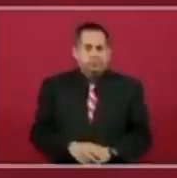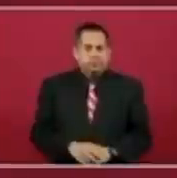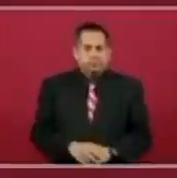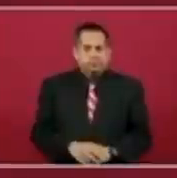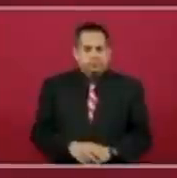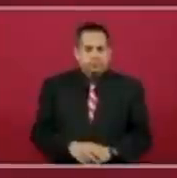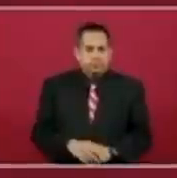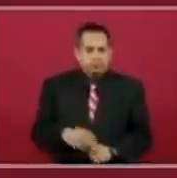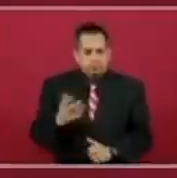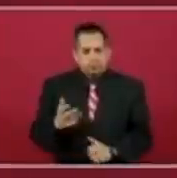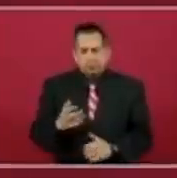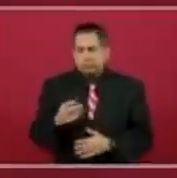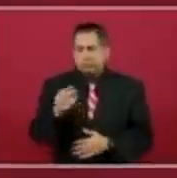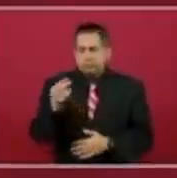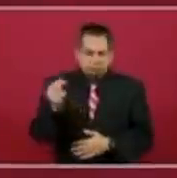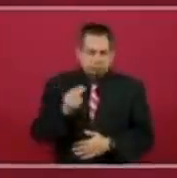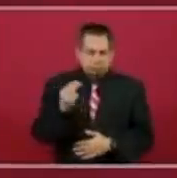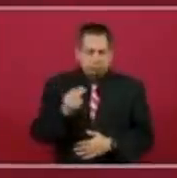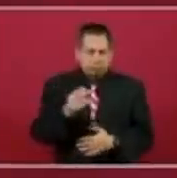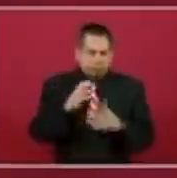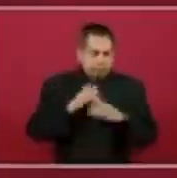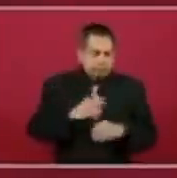el tenerlos.